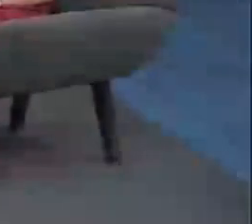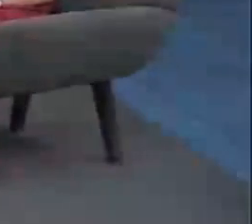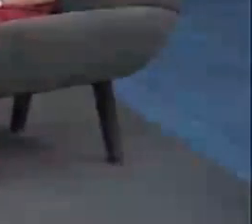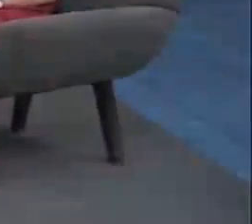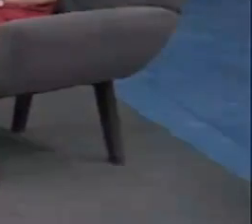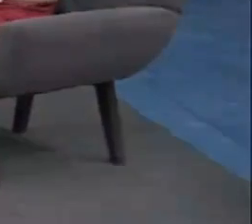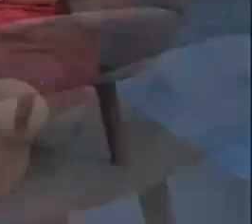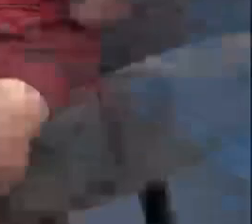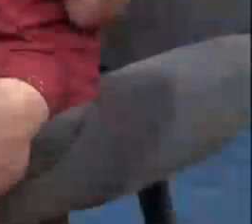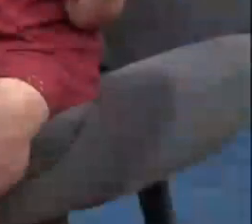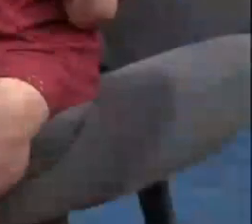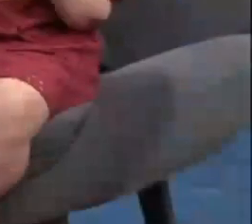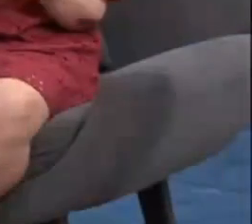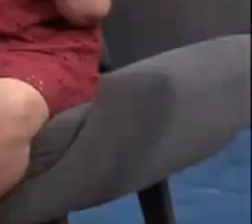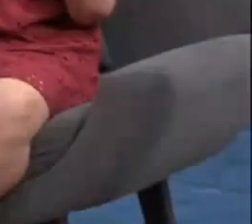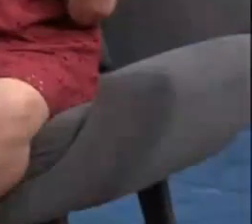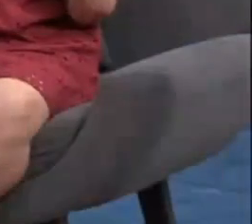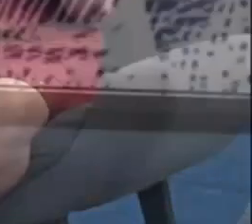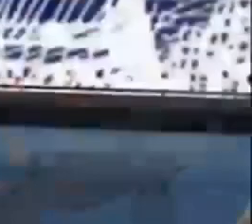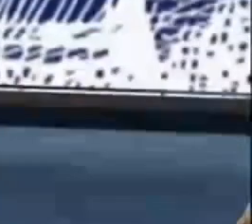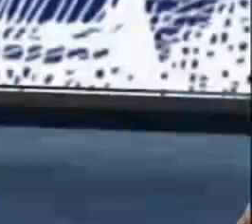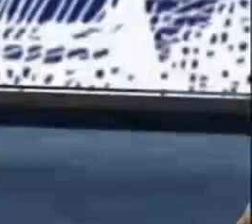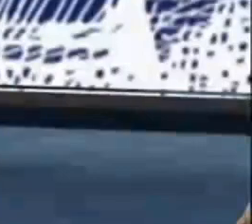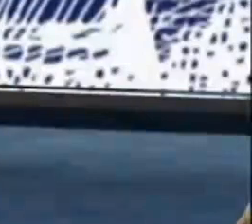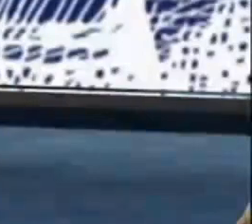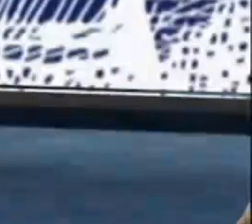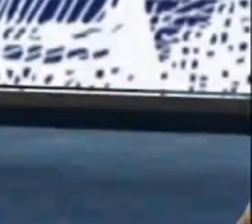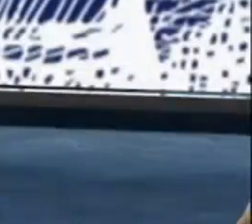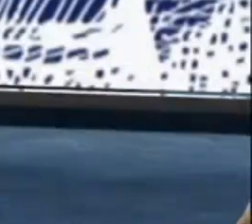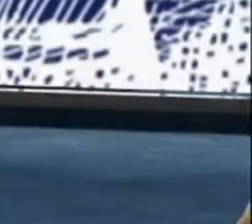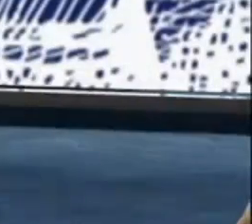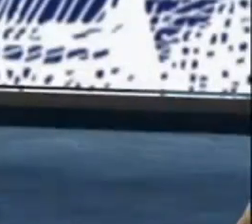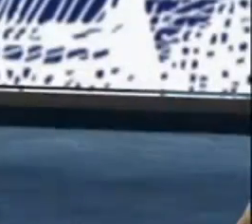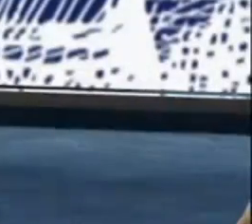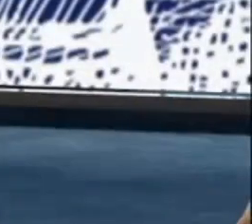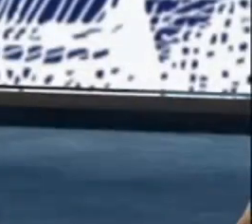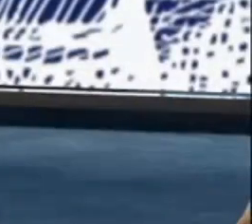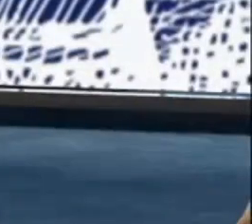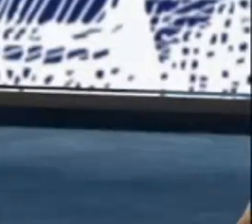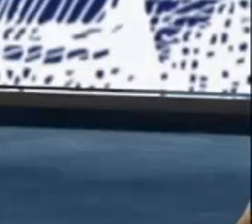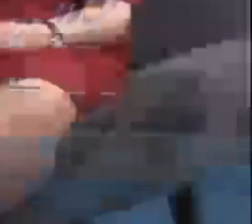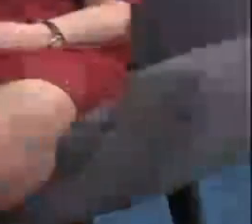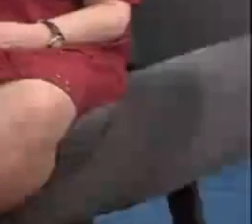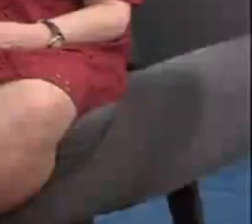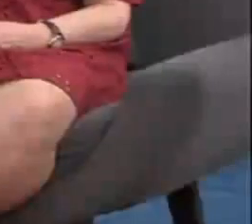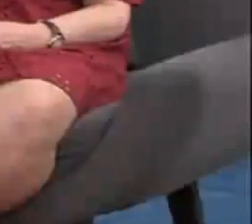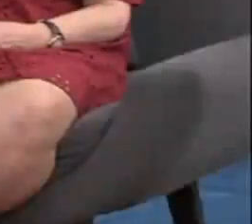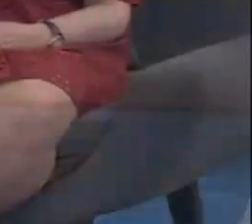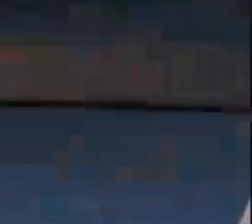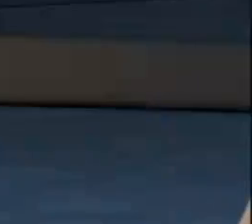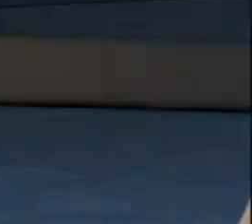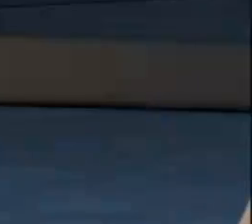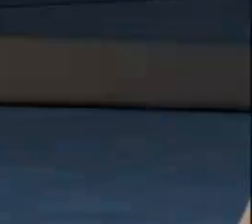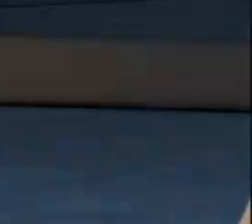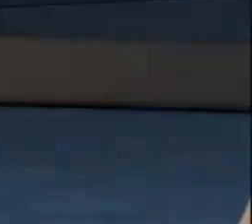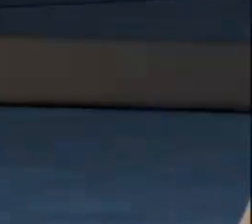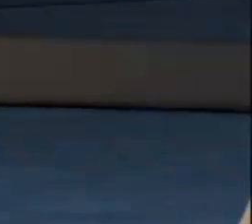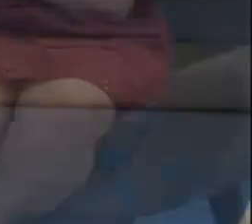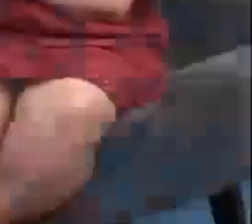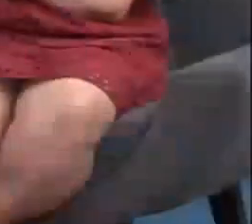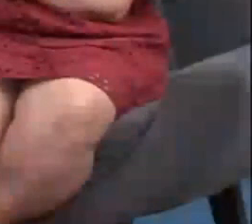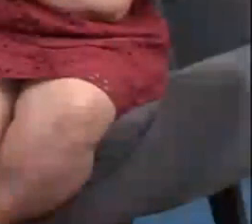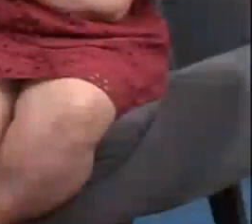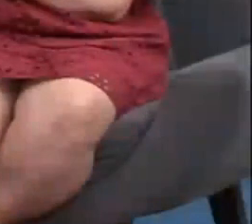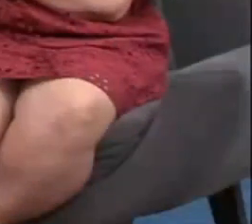¿Sabes cuántas costuras tiene una pelota de béisbol? Ajá. Es la misma cantidad de las cuentas del rosario. ¿Cuál es el deporte donde la